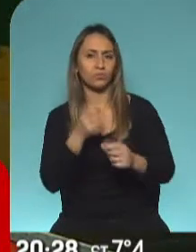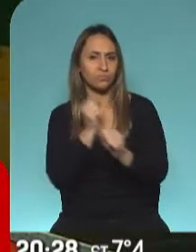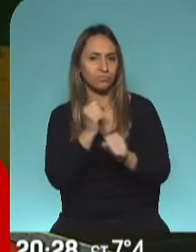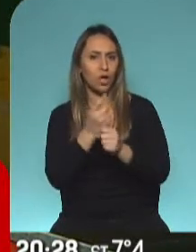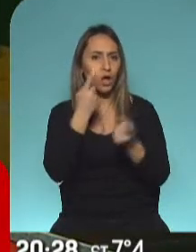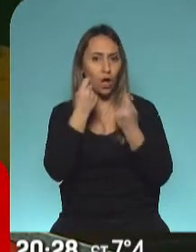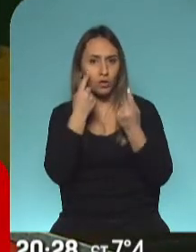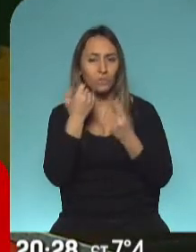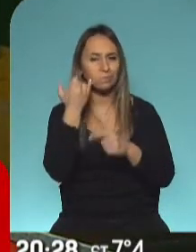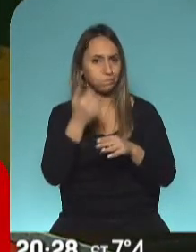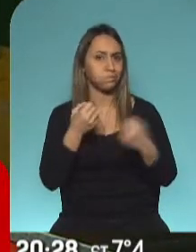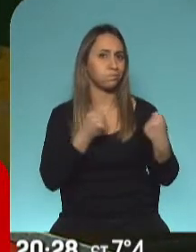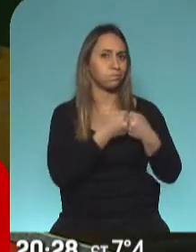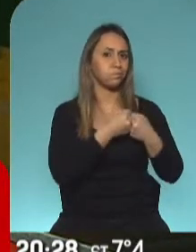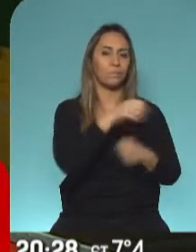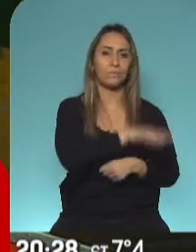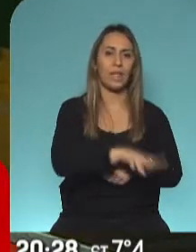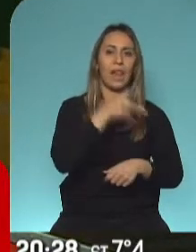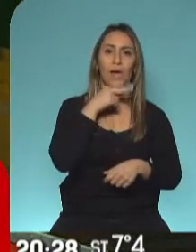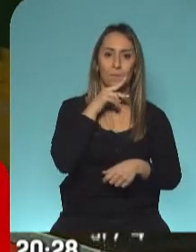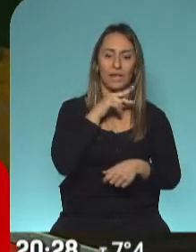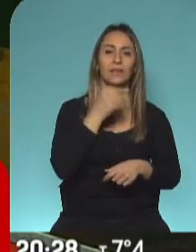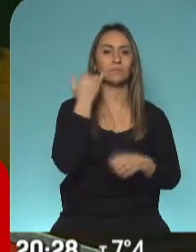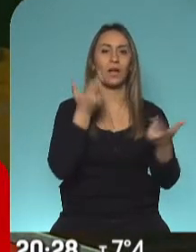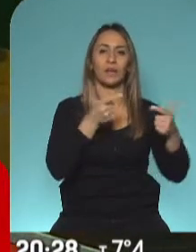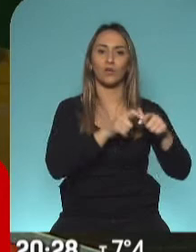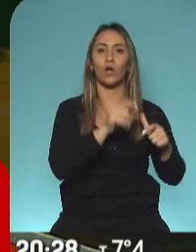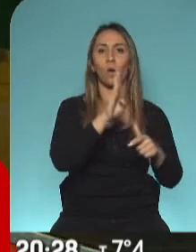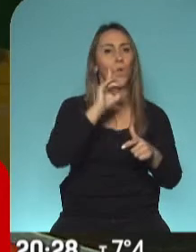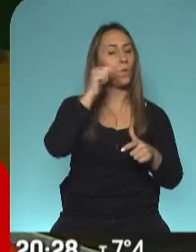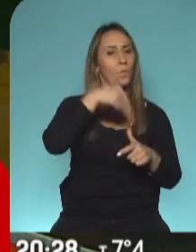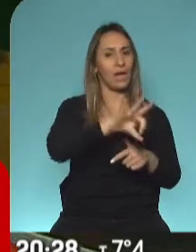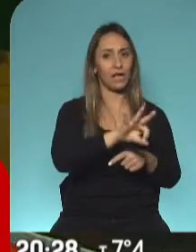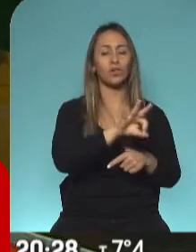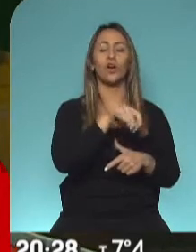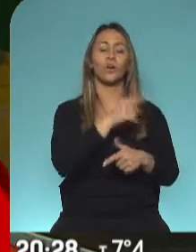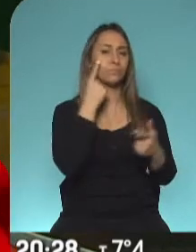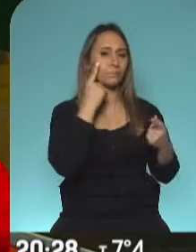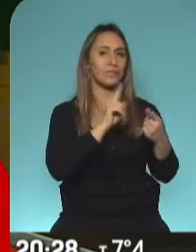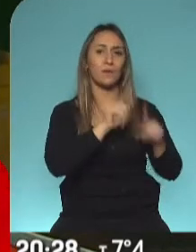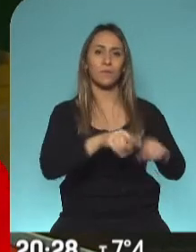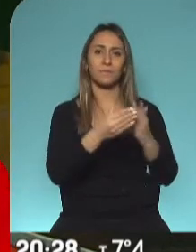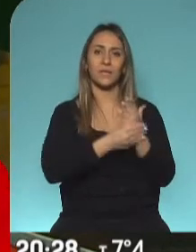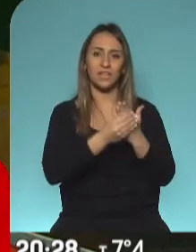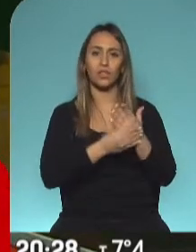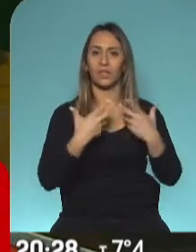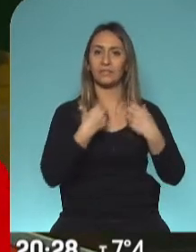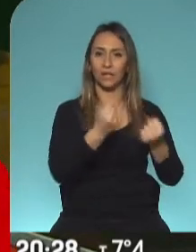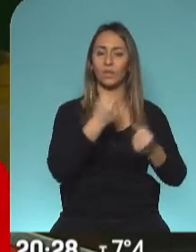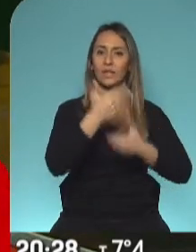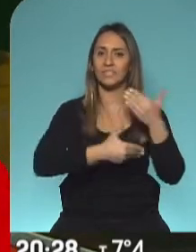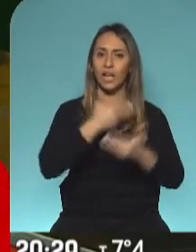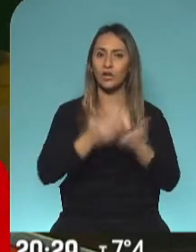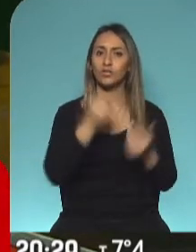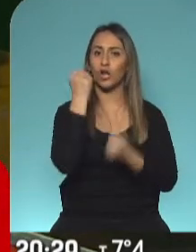la plata hoy en mi reunión con carlos bianchi que fue a bienes de la provincia de buenos aires y los ministros de salud desarrollo económico de